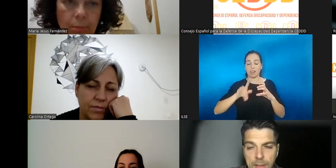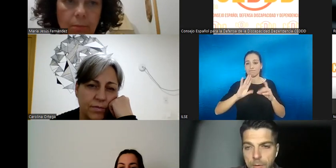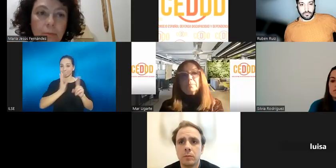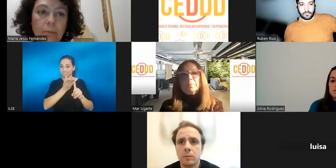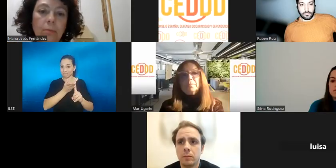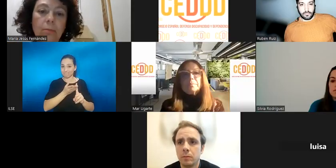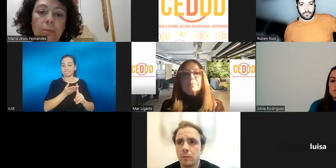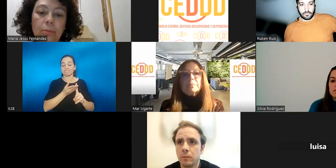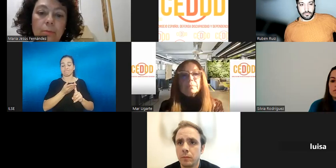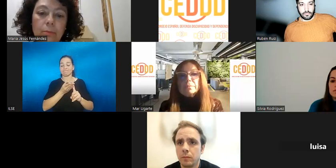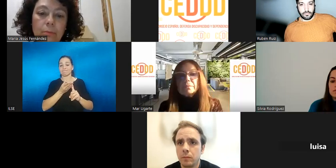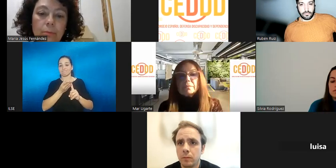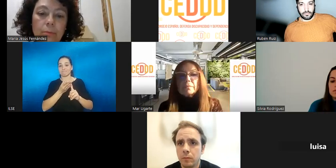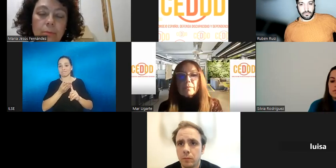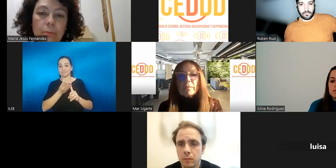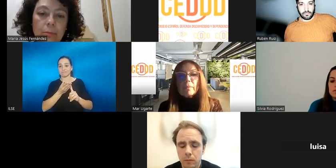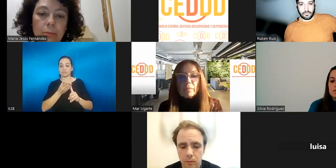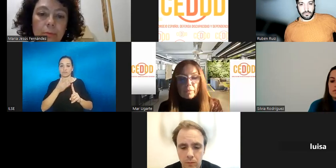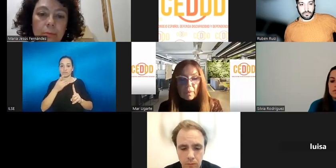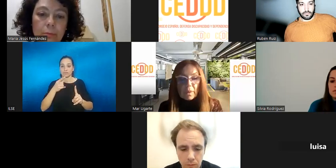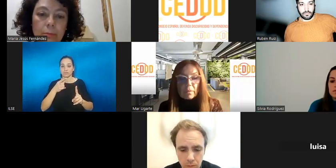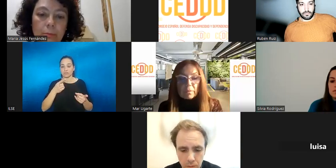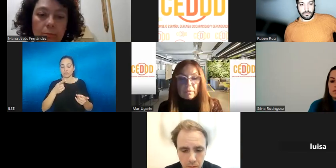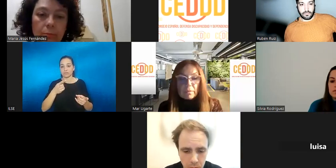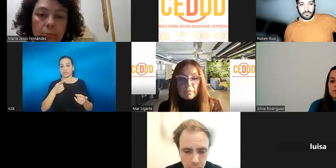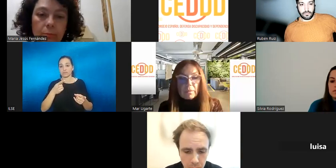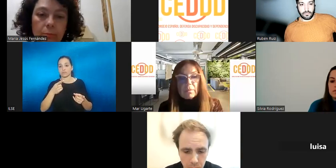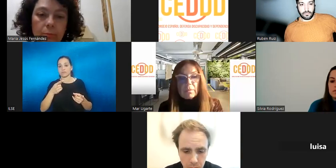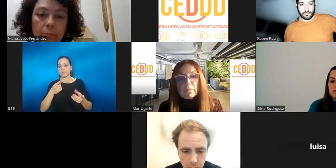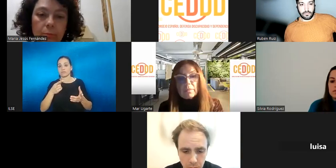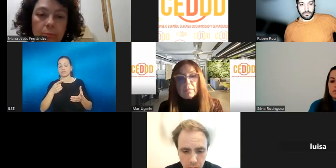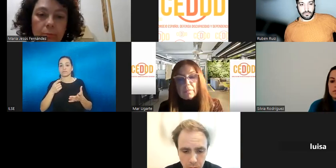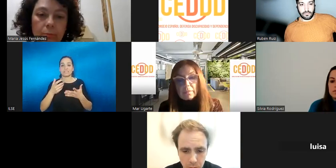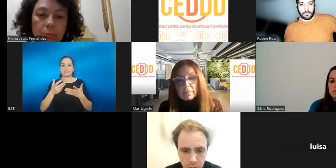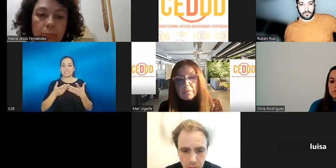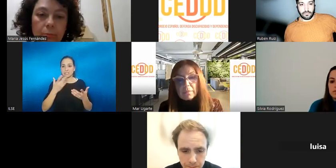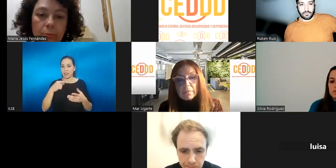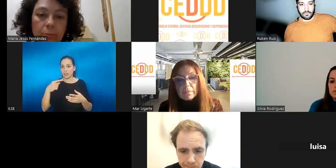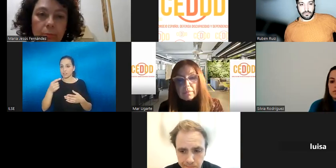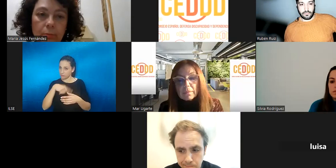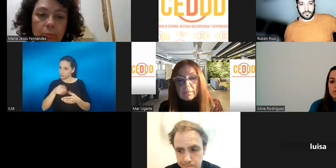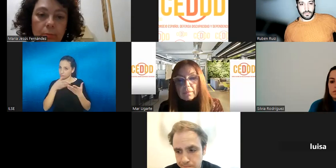tenemos luz al final a ellos hay que ayudarle